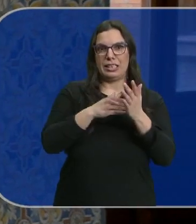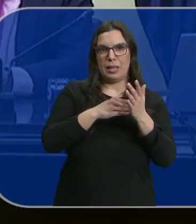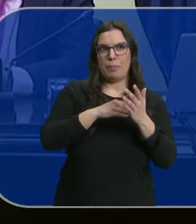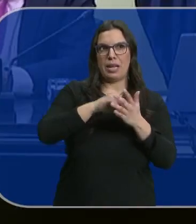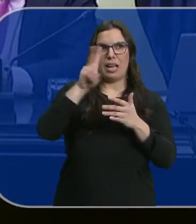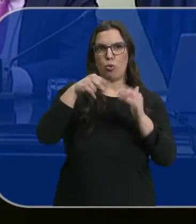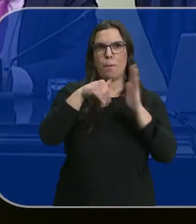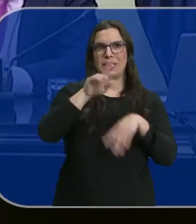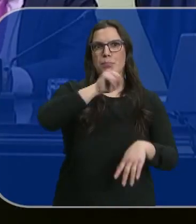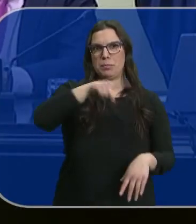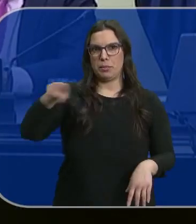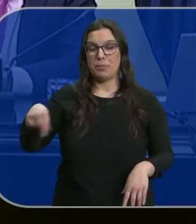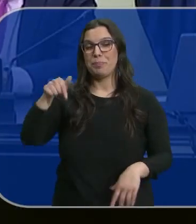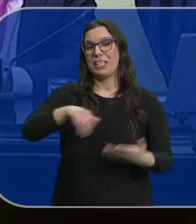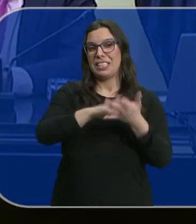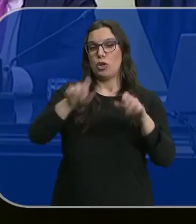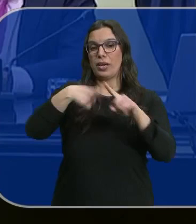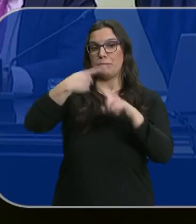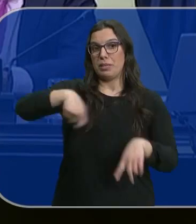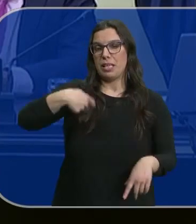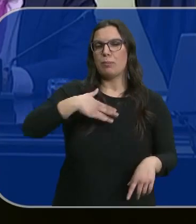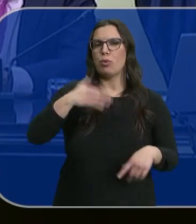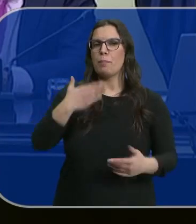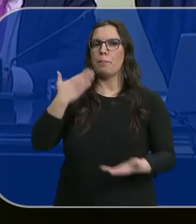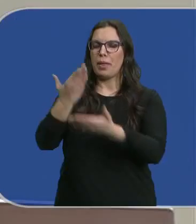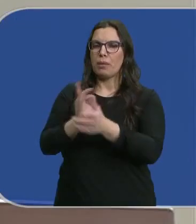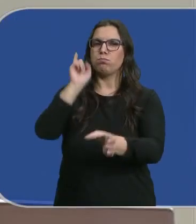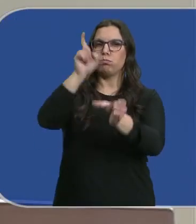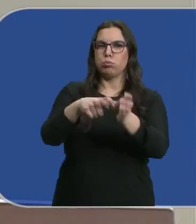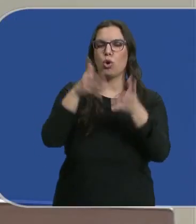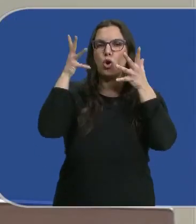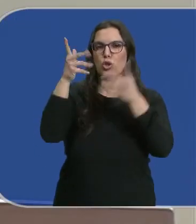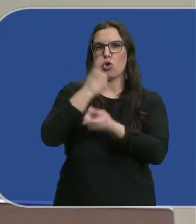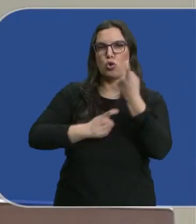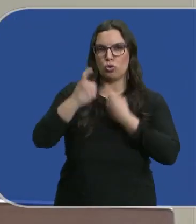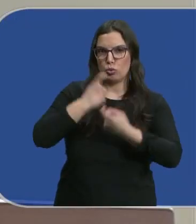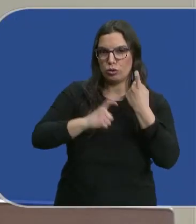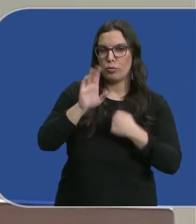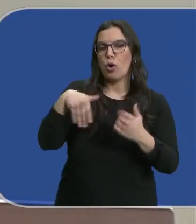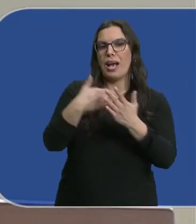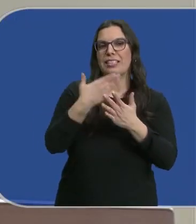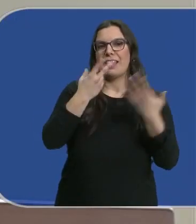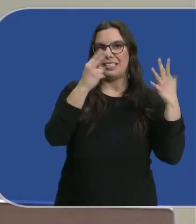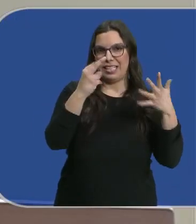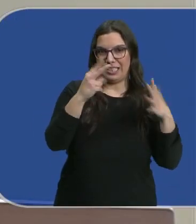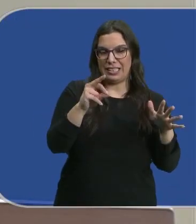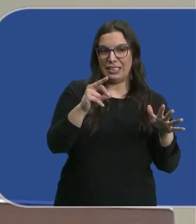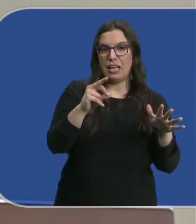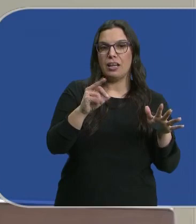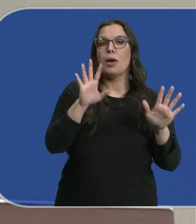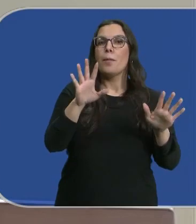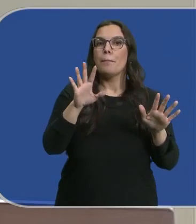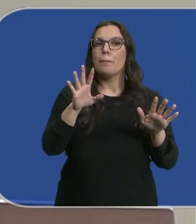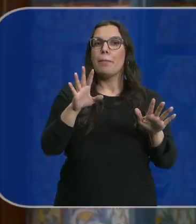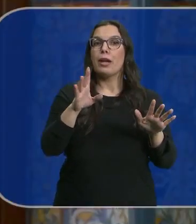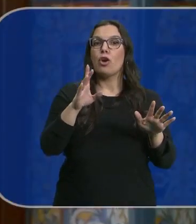al mes, ¿no? En Castilla y León, los expresidentes pueden solicitar formar parte del Consejo Consultivo hasta los 70 años, pero con